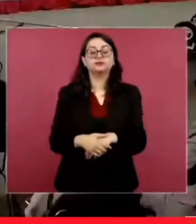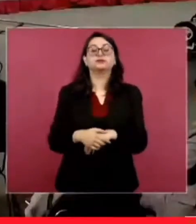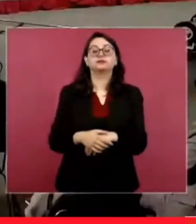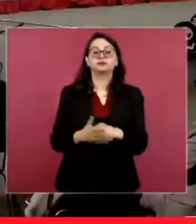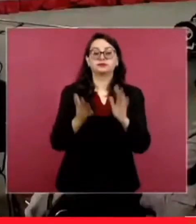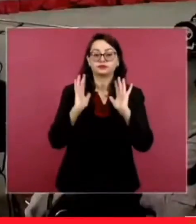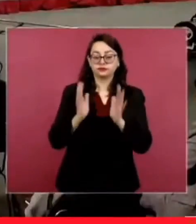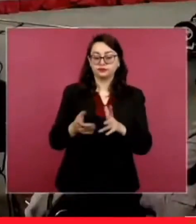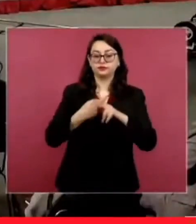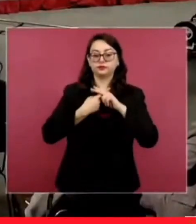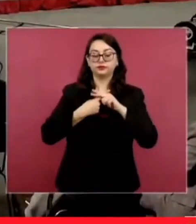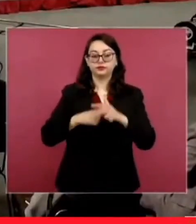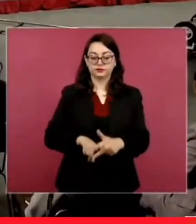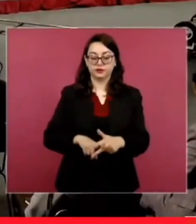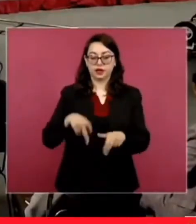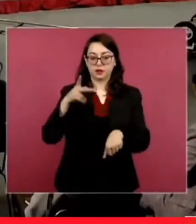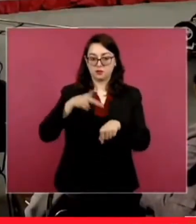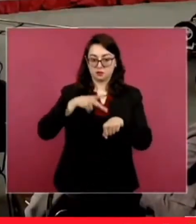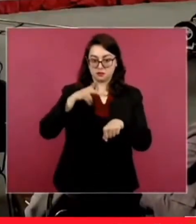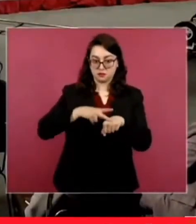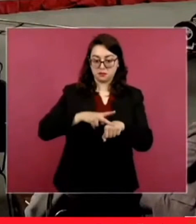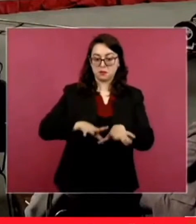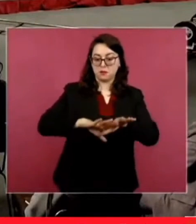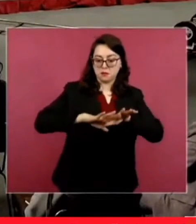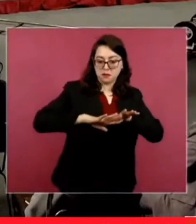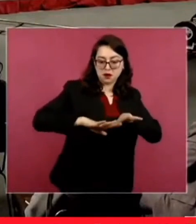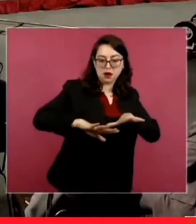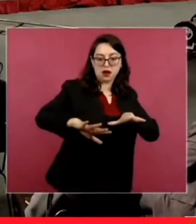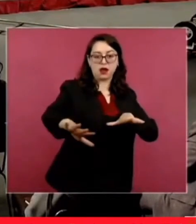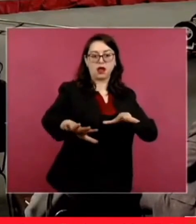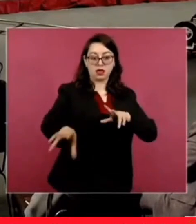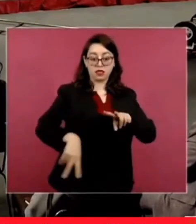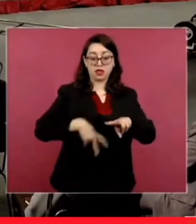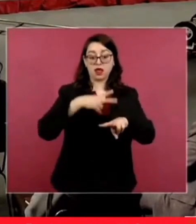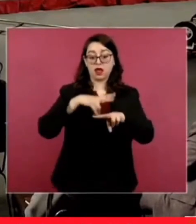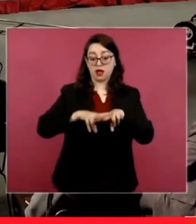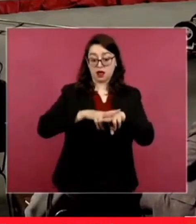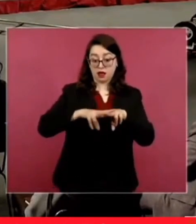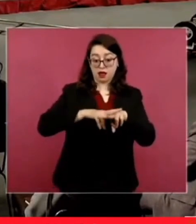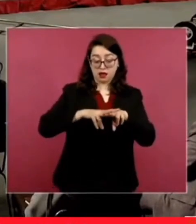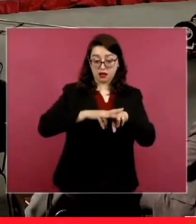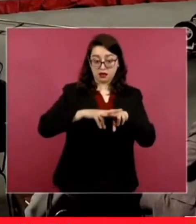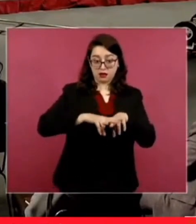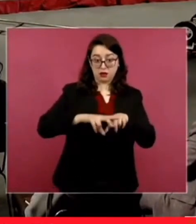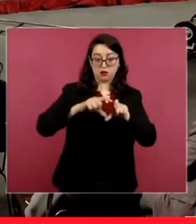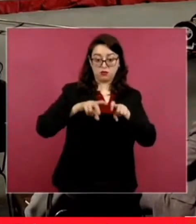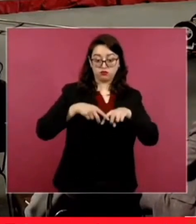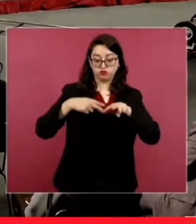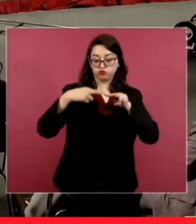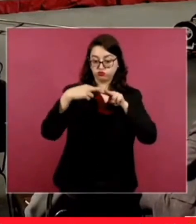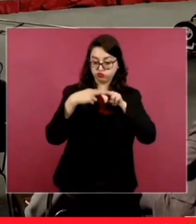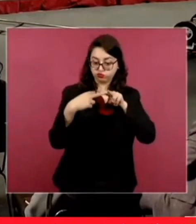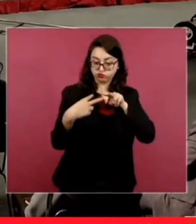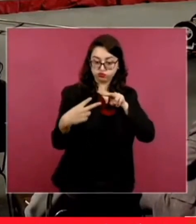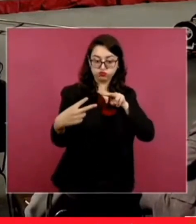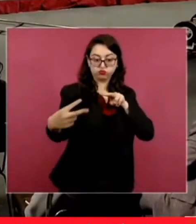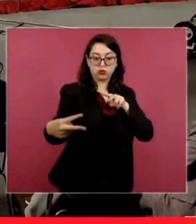de balasto, durmiente y riel, que es propiamente la estructura de la vía. Tenemos una fuerza de trabajo